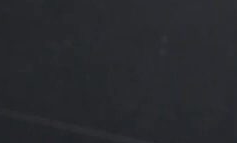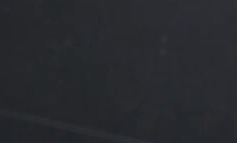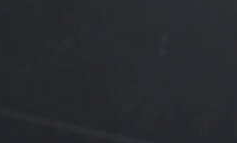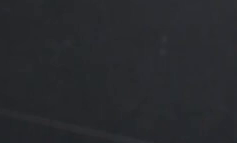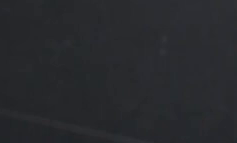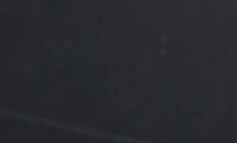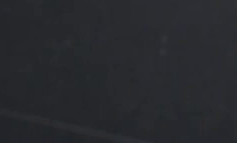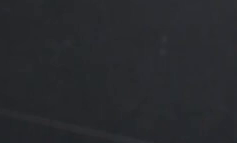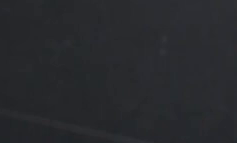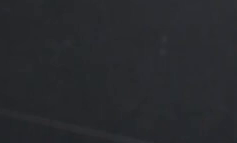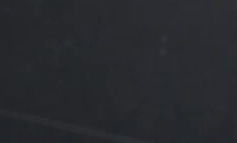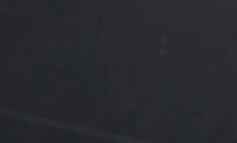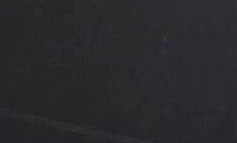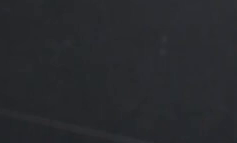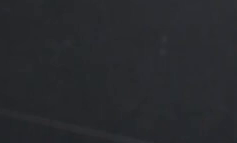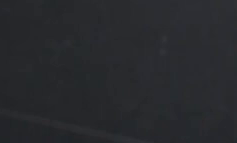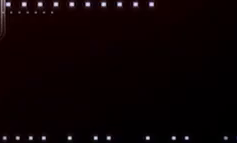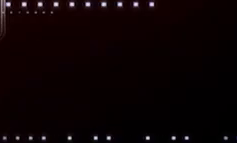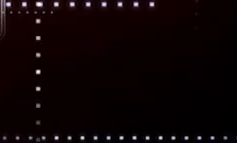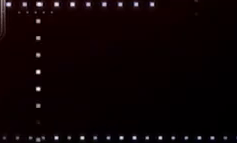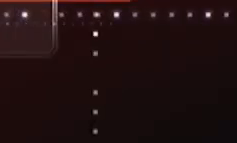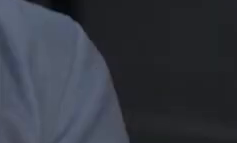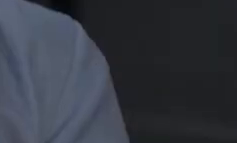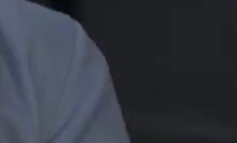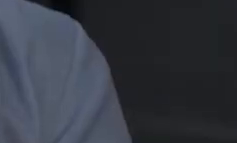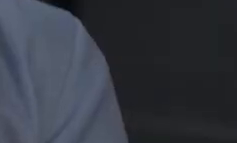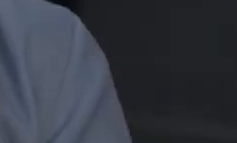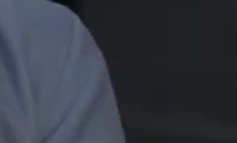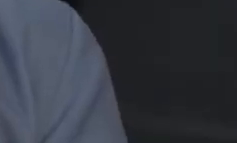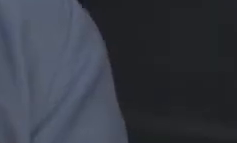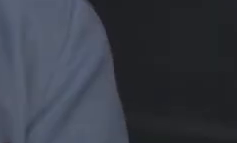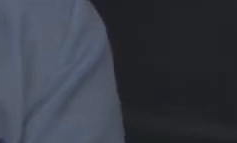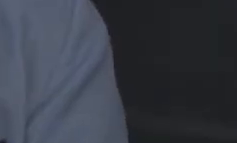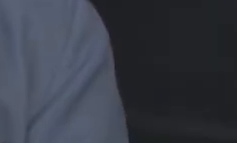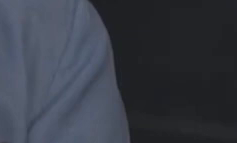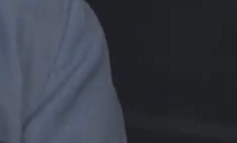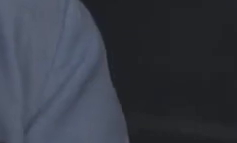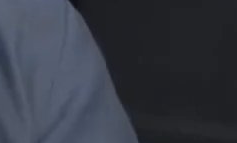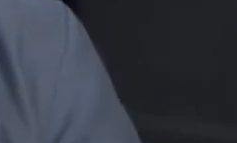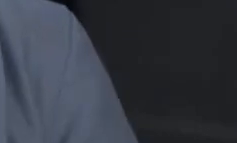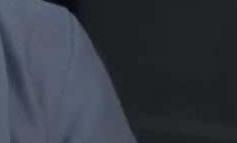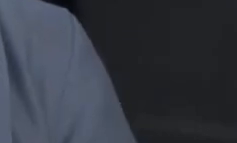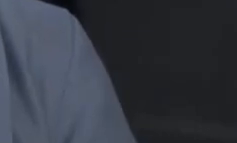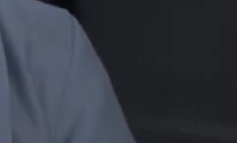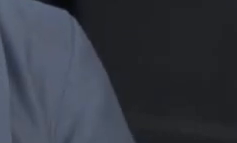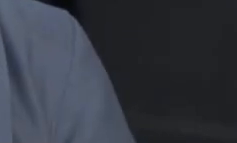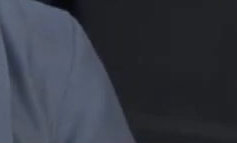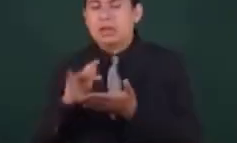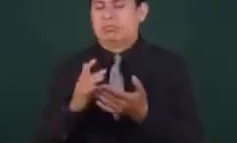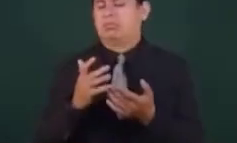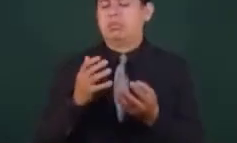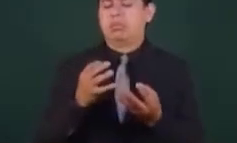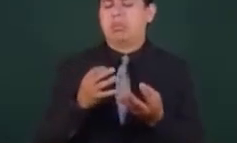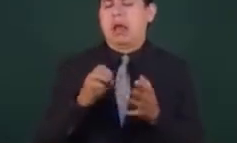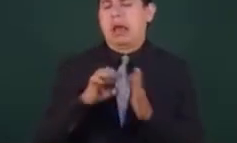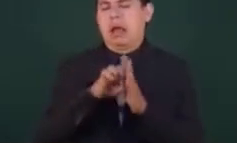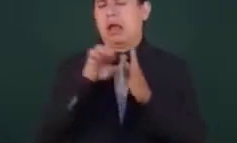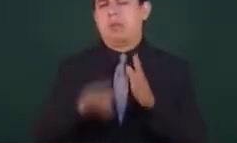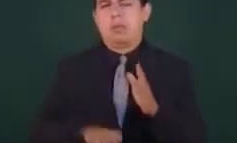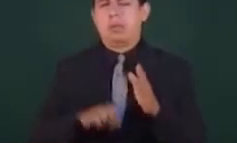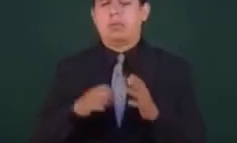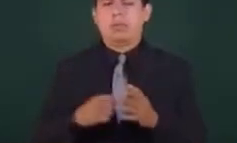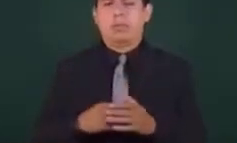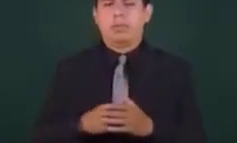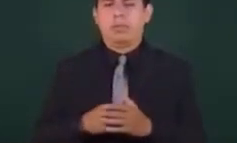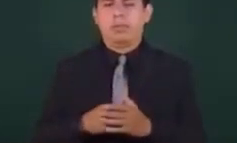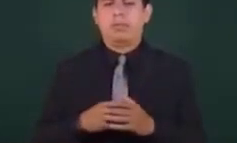permitieran a lópez obrador convertirse en un dictador vargas llosa concluyó que el presidente representa un líder populista pero se ve limitado